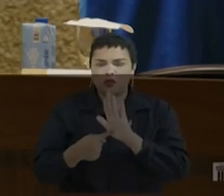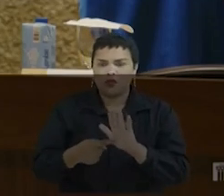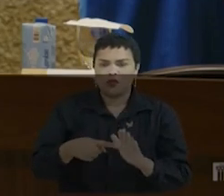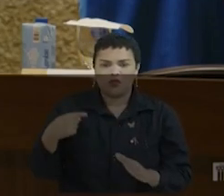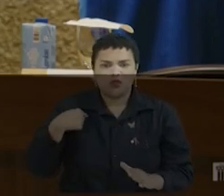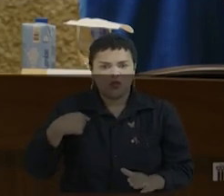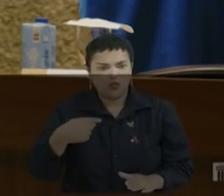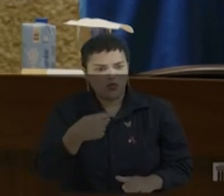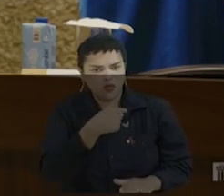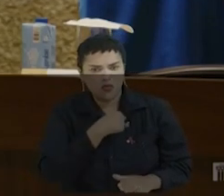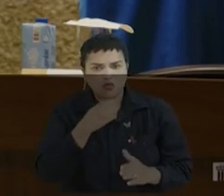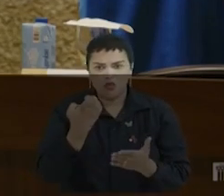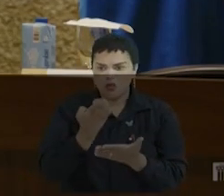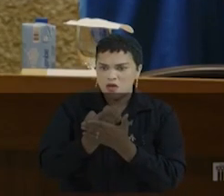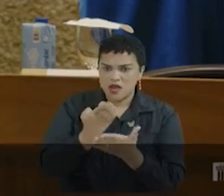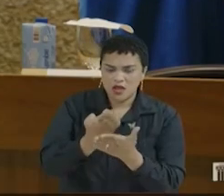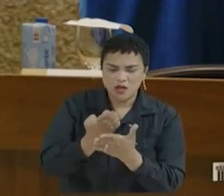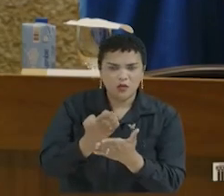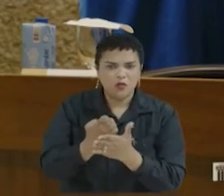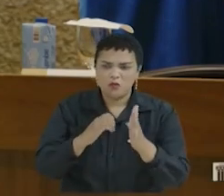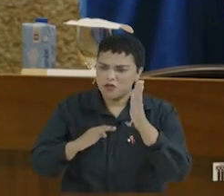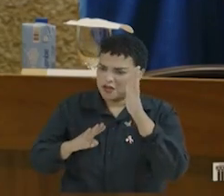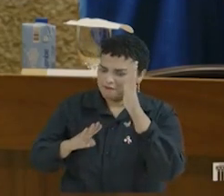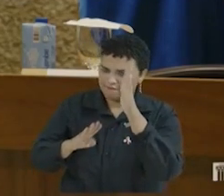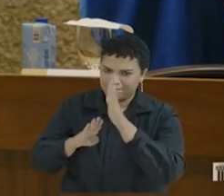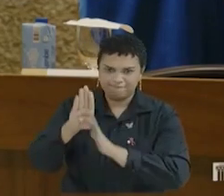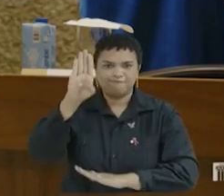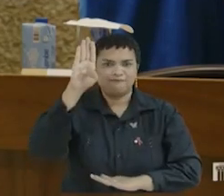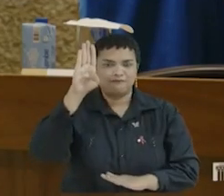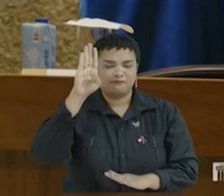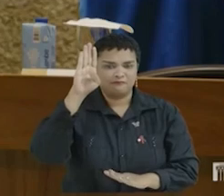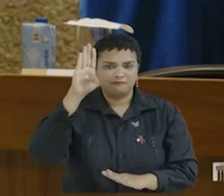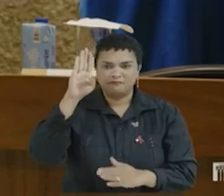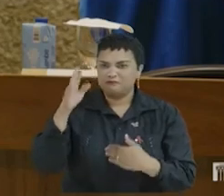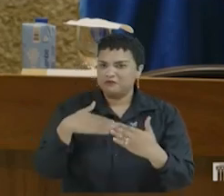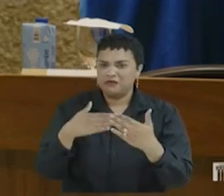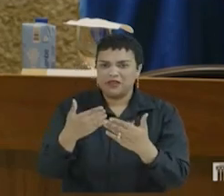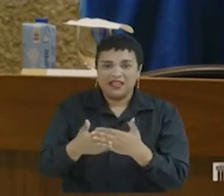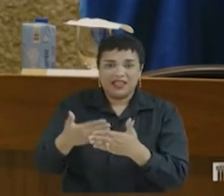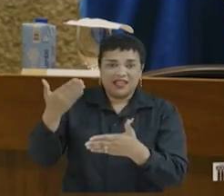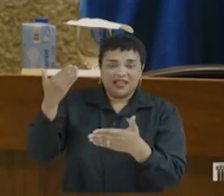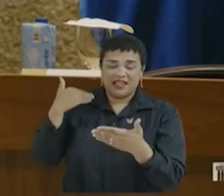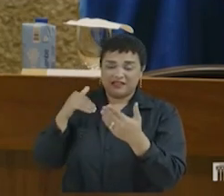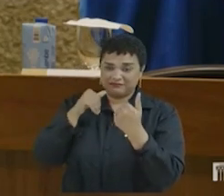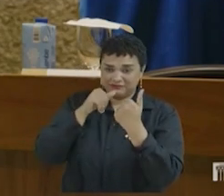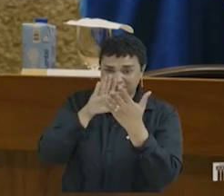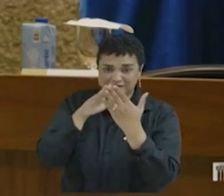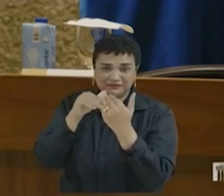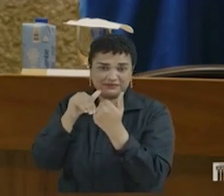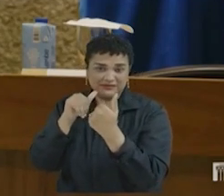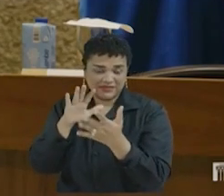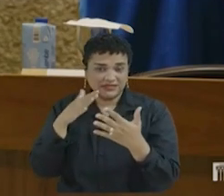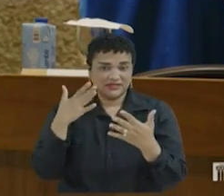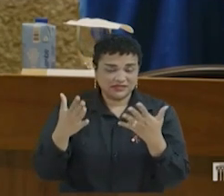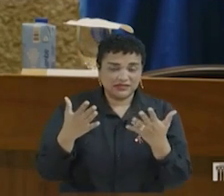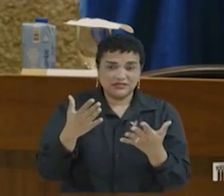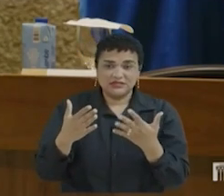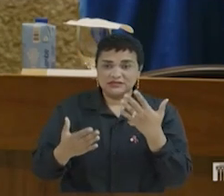resiliencia del aparato productivo nacional, aún ante el reto que implica el